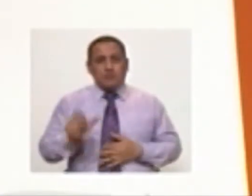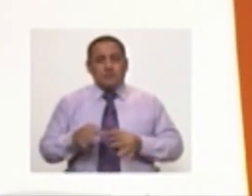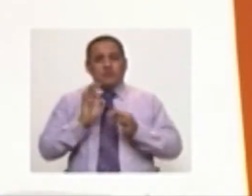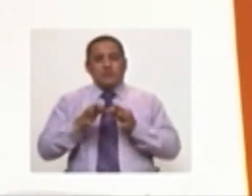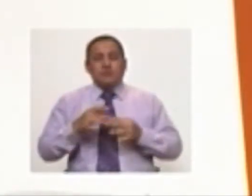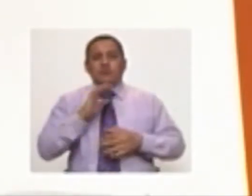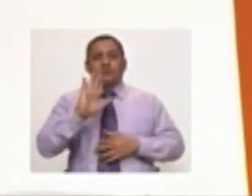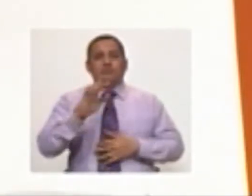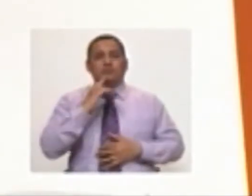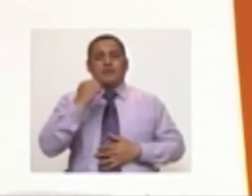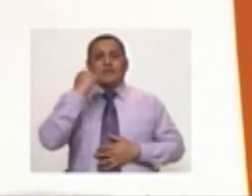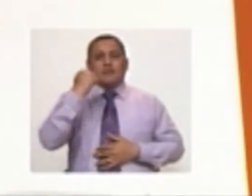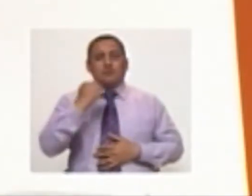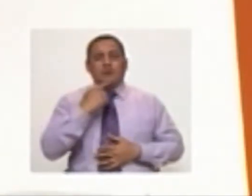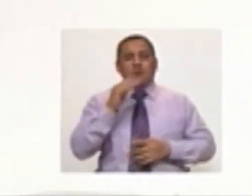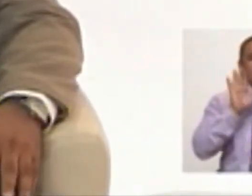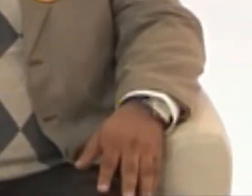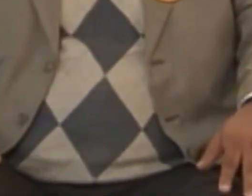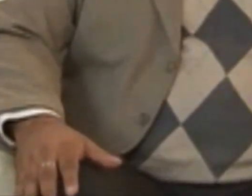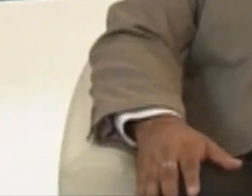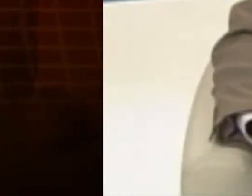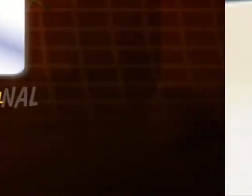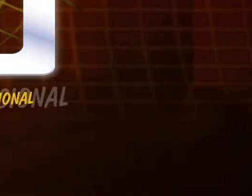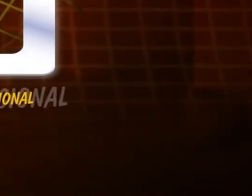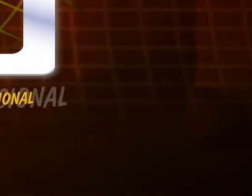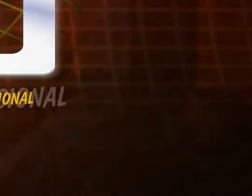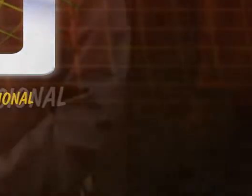lo requieran. Es su derecho, así lo dice la ley.